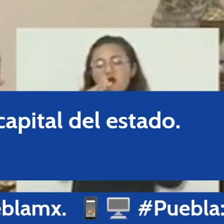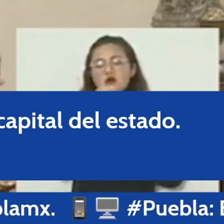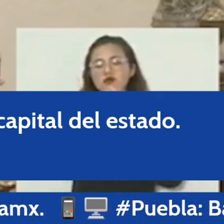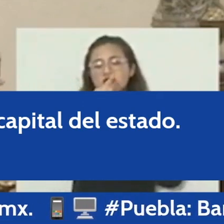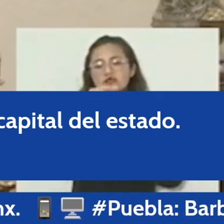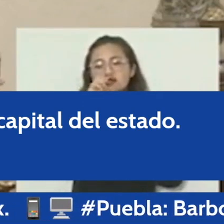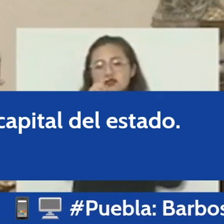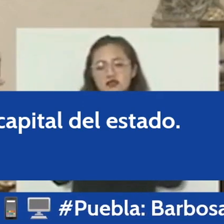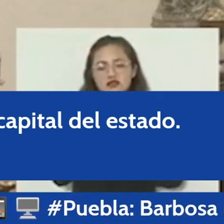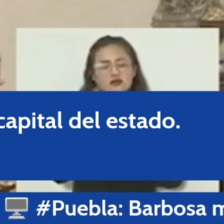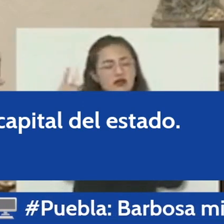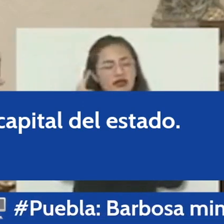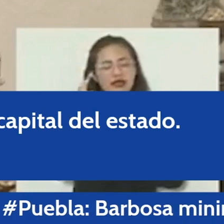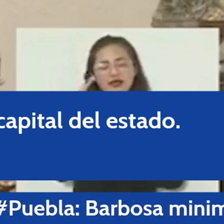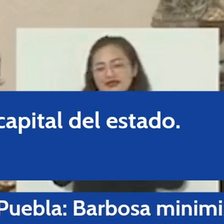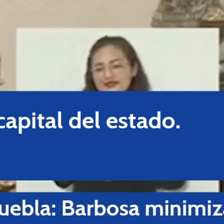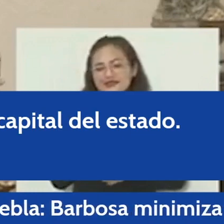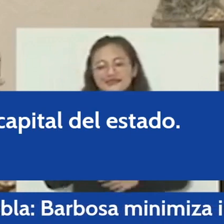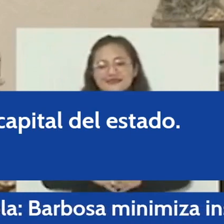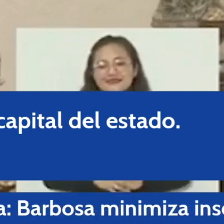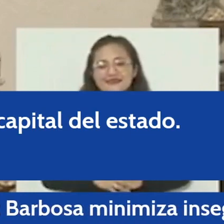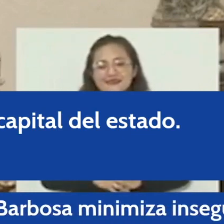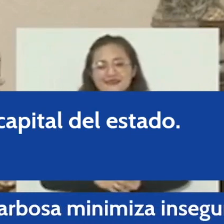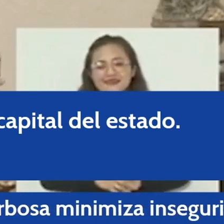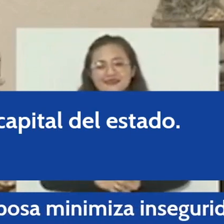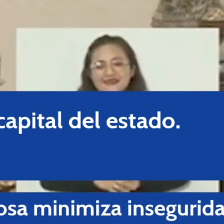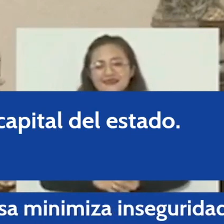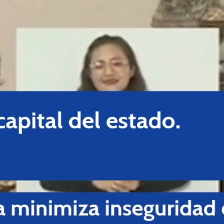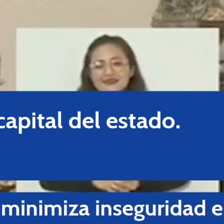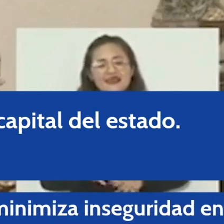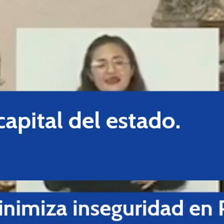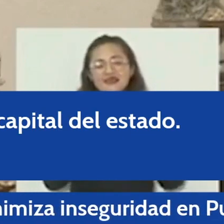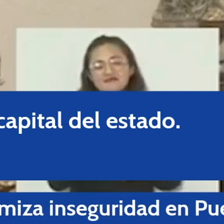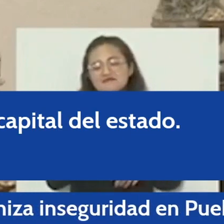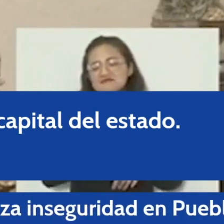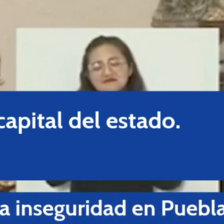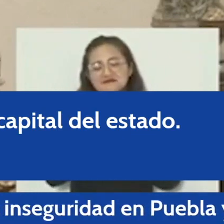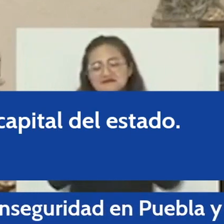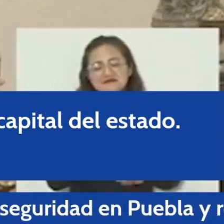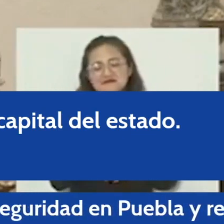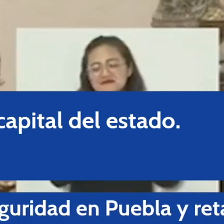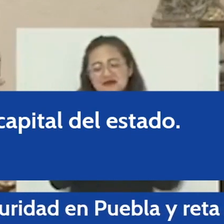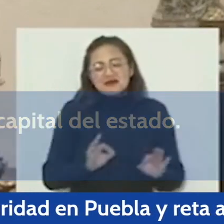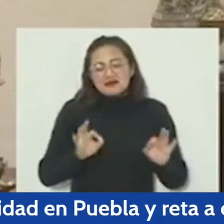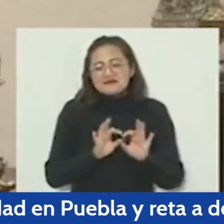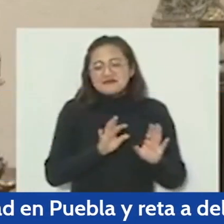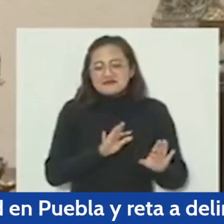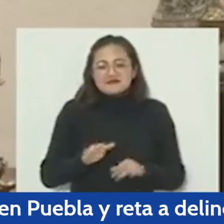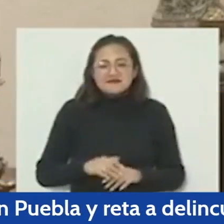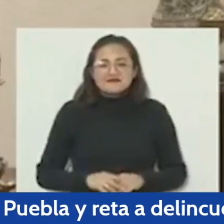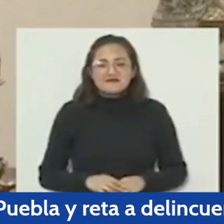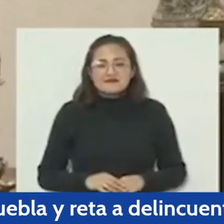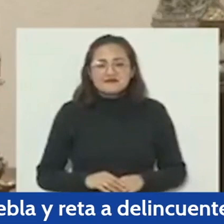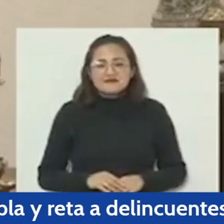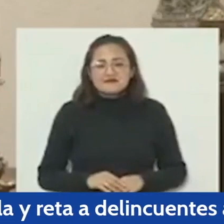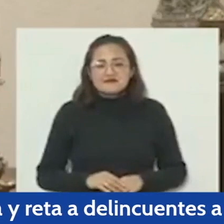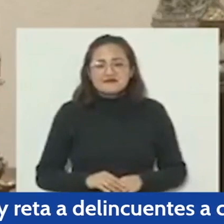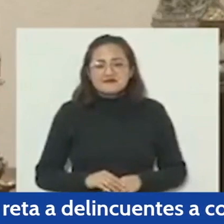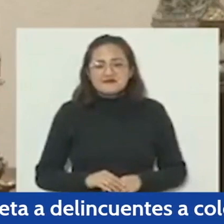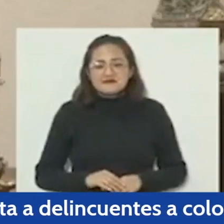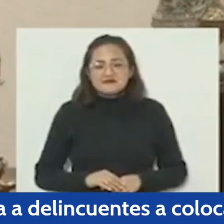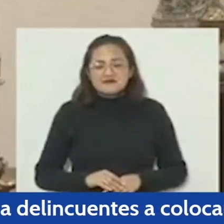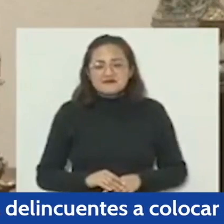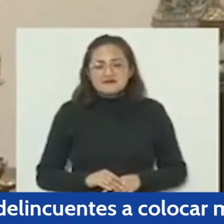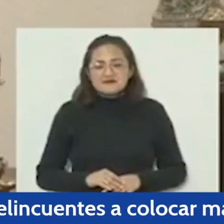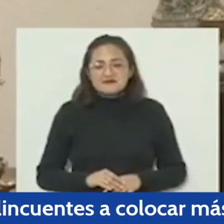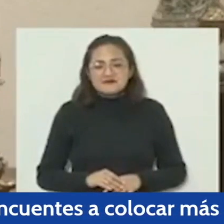acá le pondré el guasontle. ¿Sí? Nada más, ninguna importancia de otra naturaleza. Que